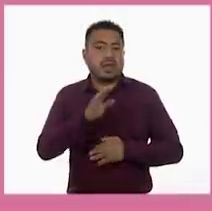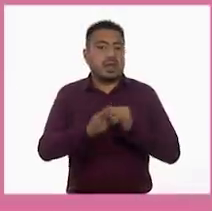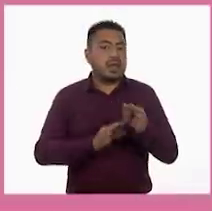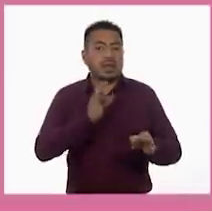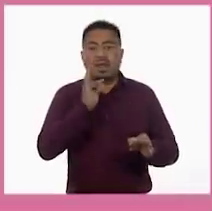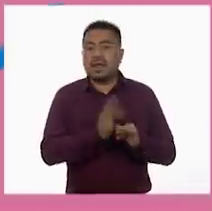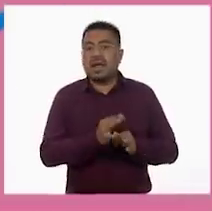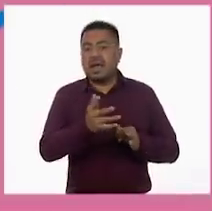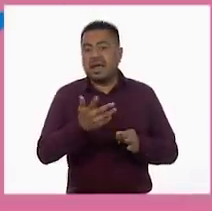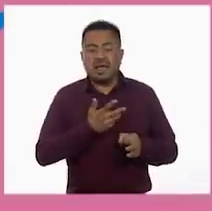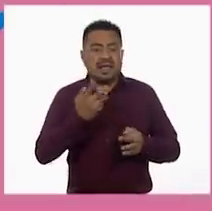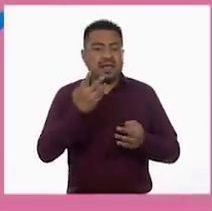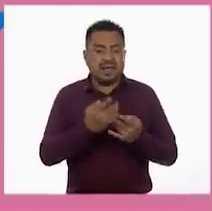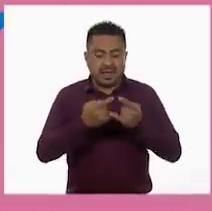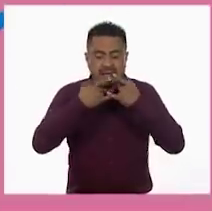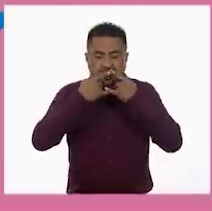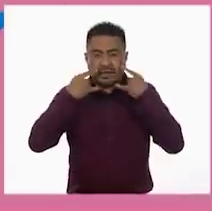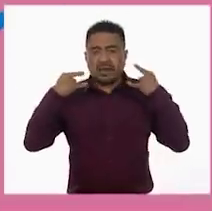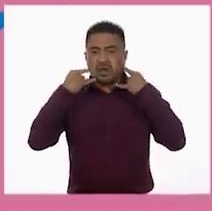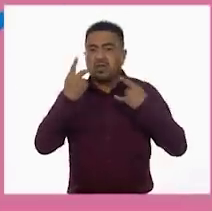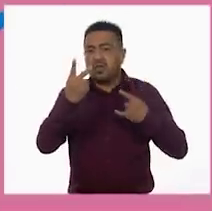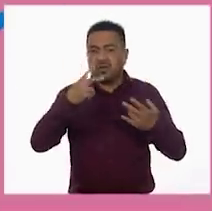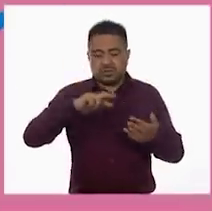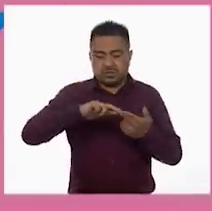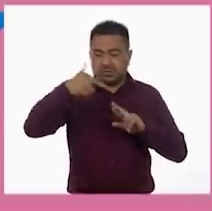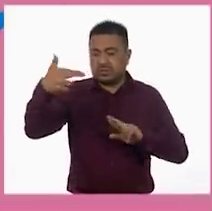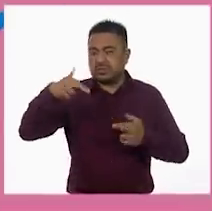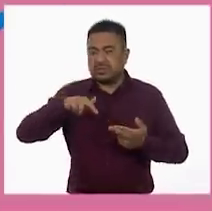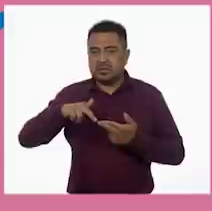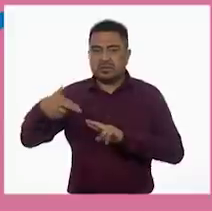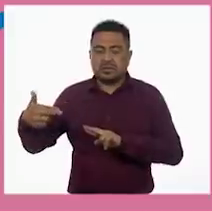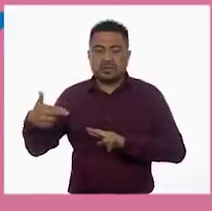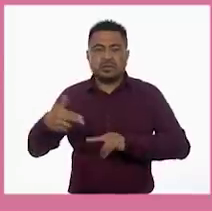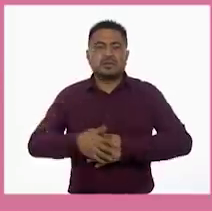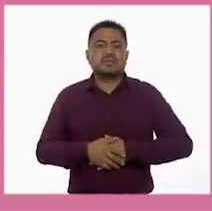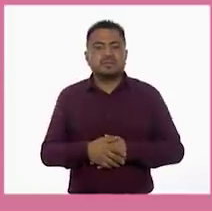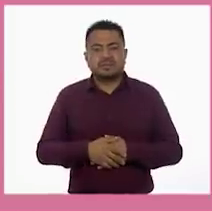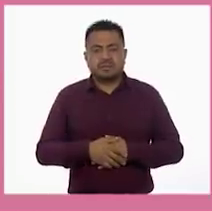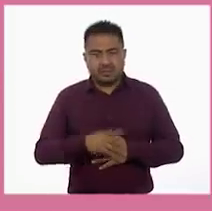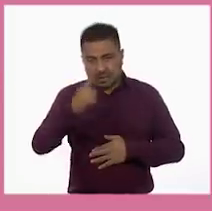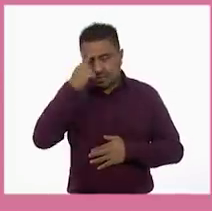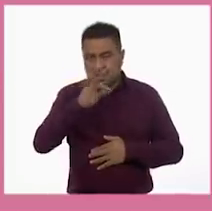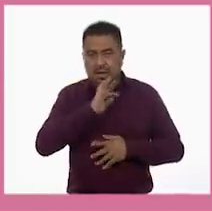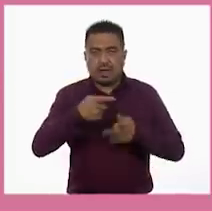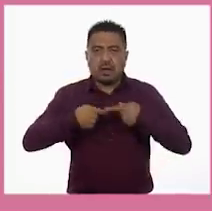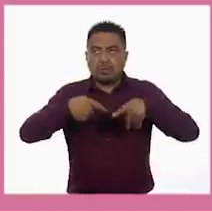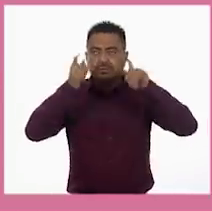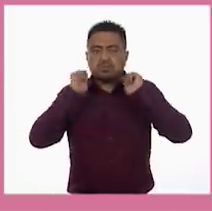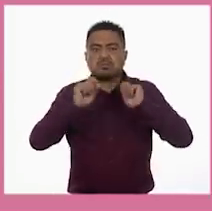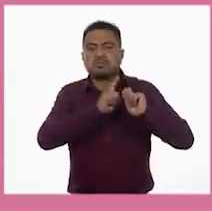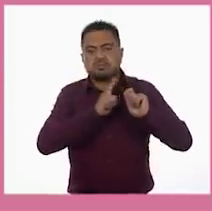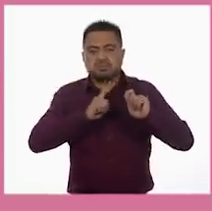¡Listo! Ya tienes un cubrebocas con dos pares de cuerdas. Para